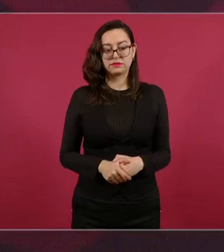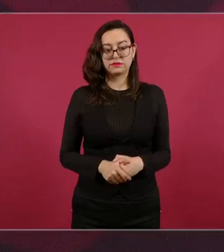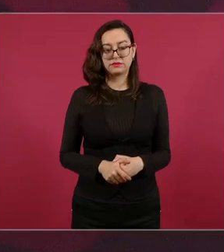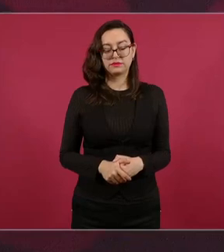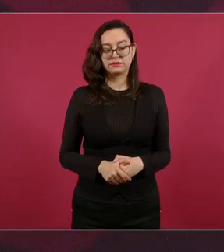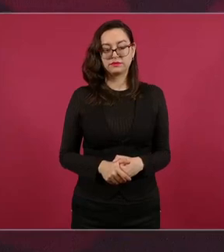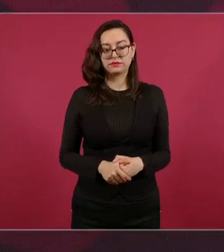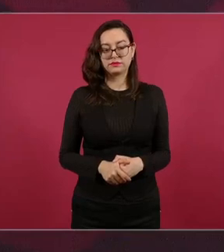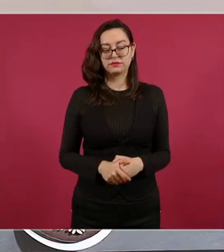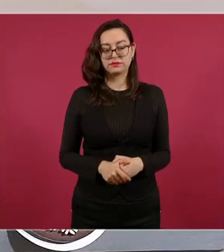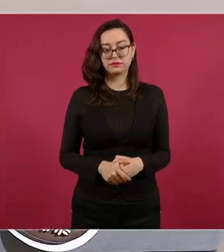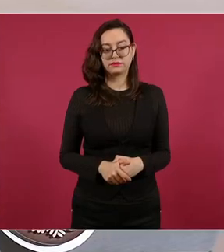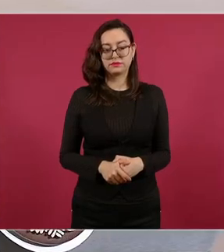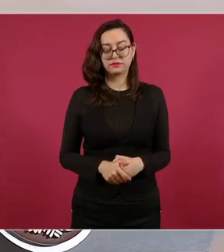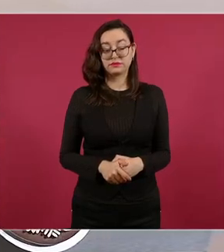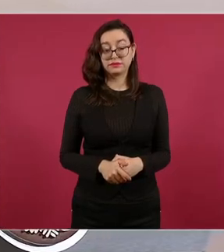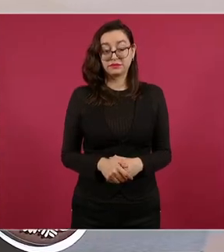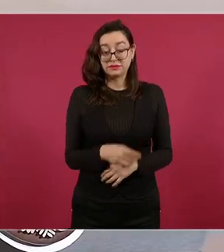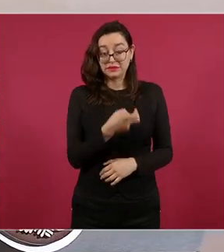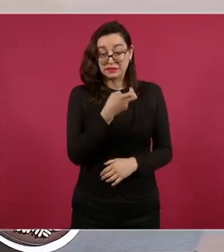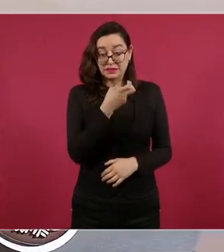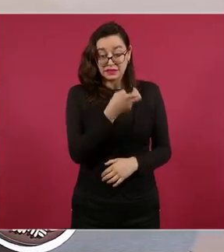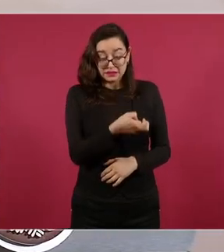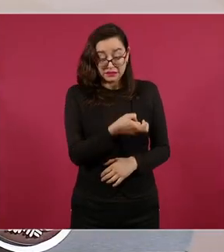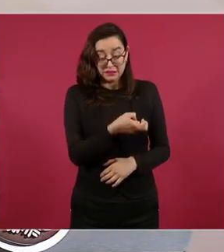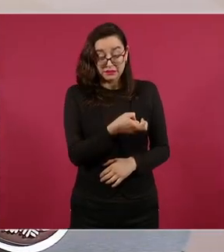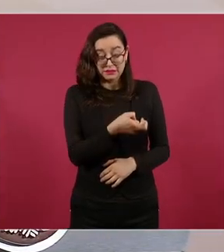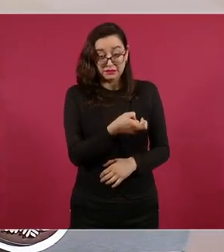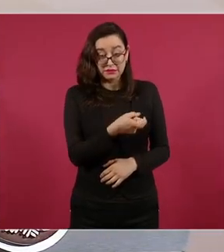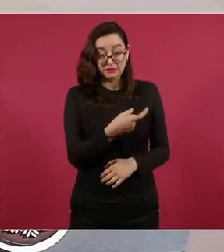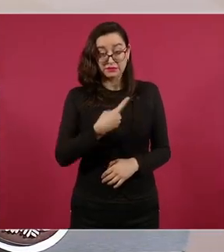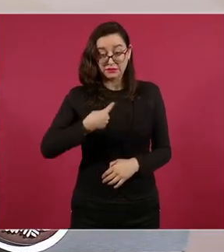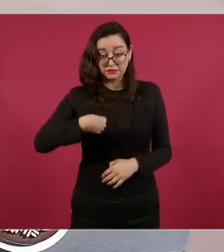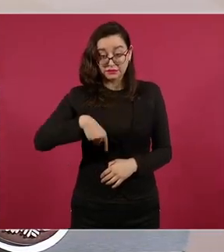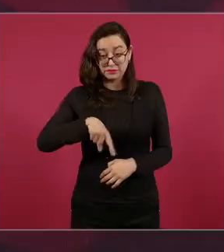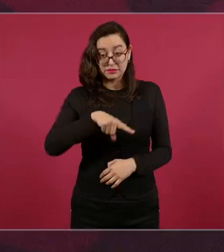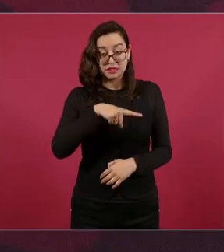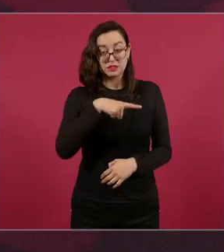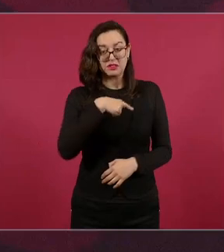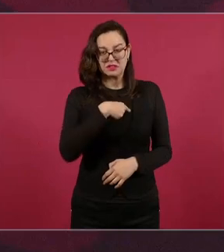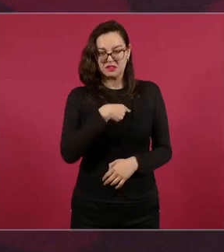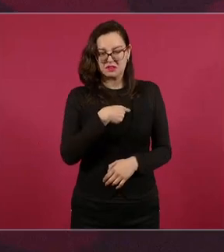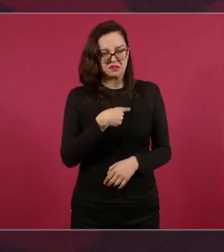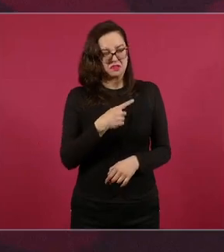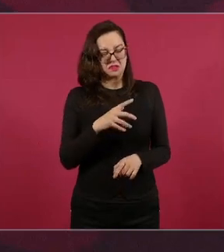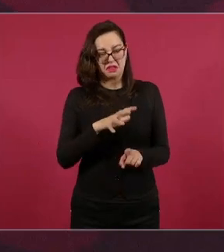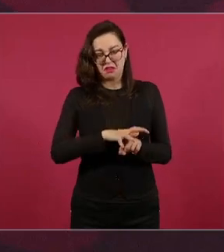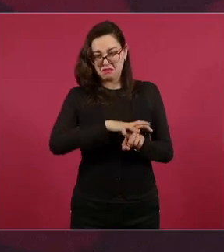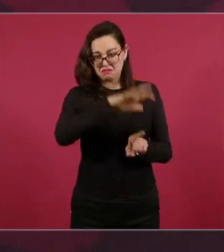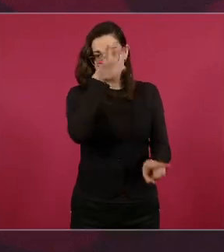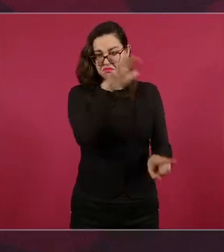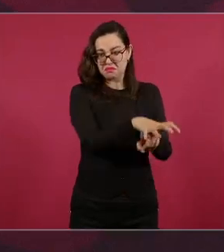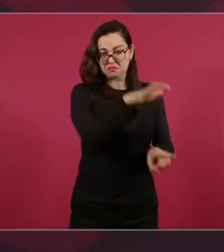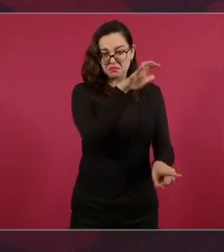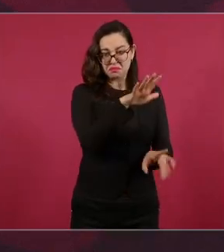No vamos a caer en ninguna provocación,